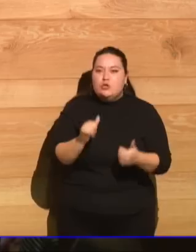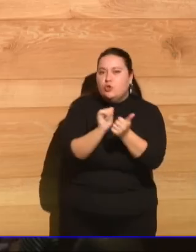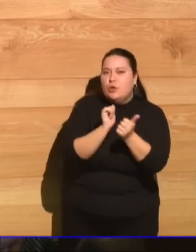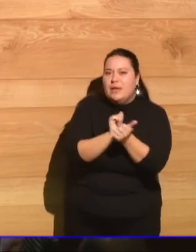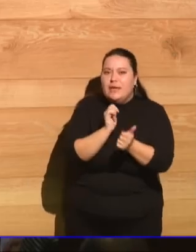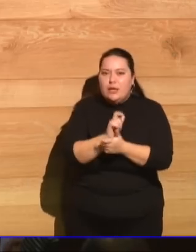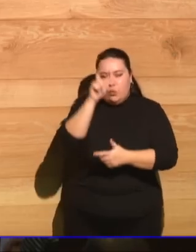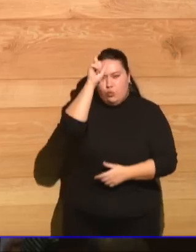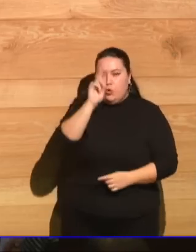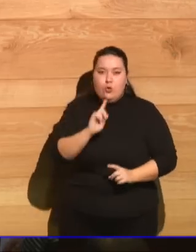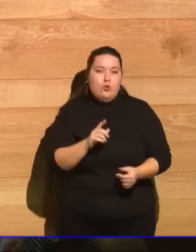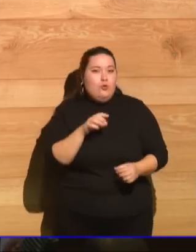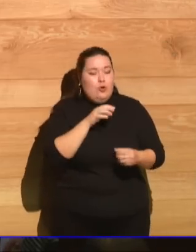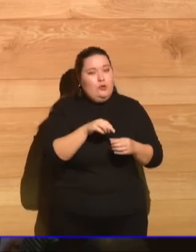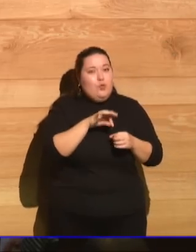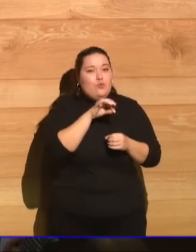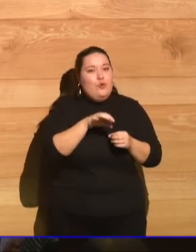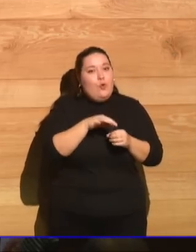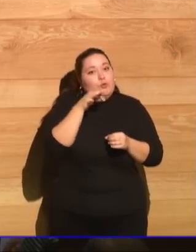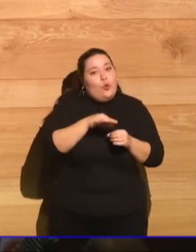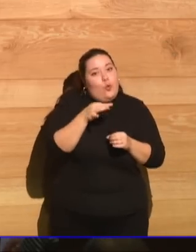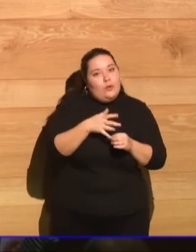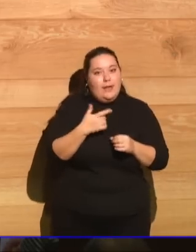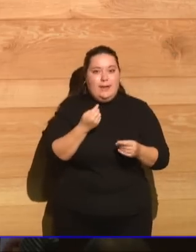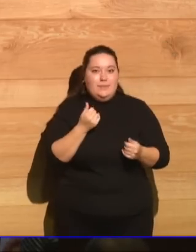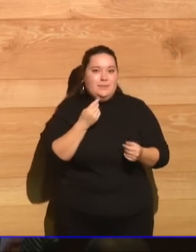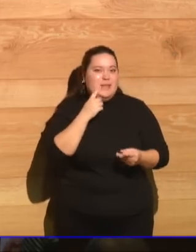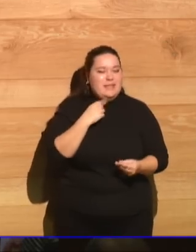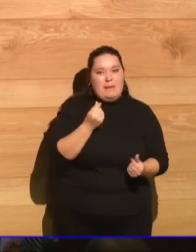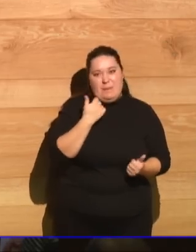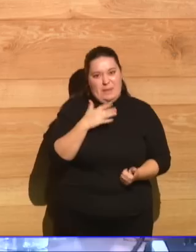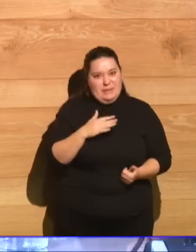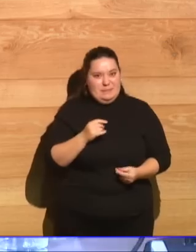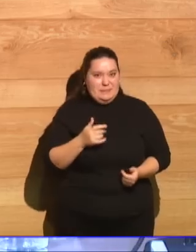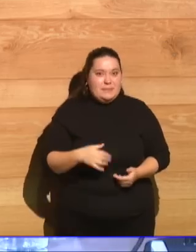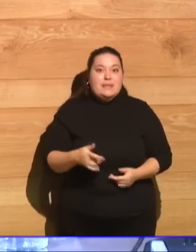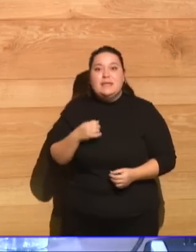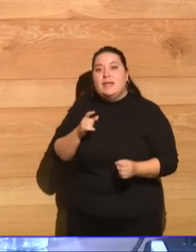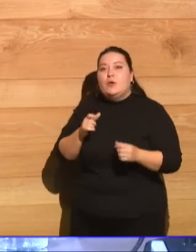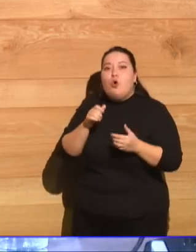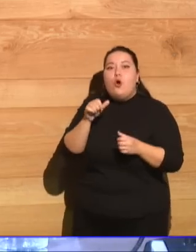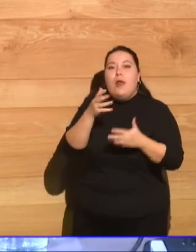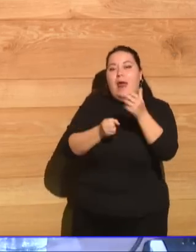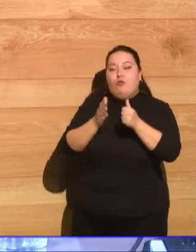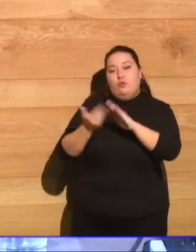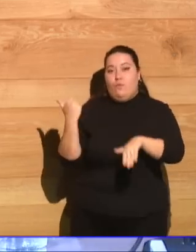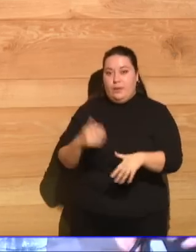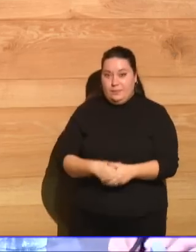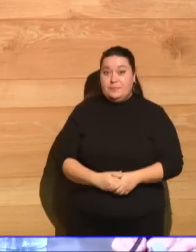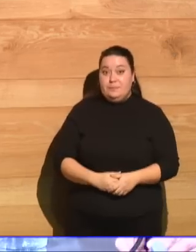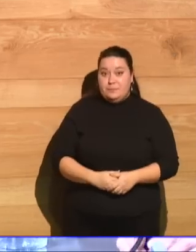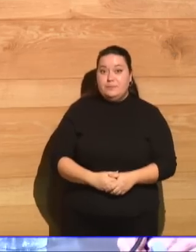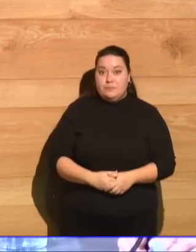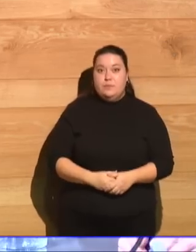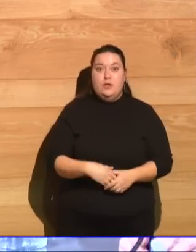el kéfir. No, es un yogur que sale mal. Es un yogur que elimina en su proceso la lactosa. Vale. Biolistos. Vale.